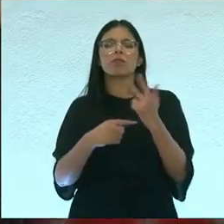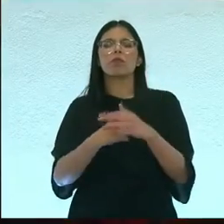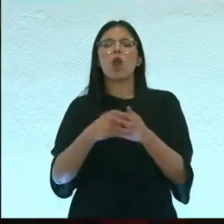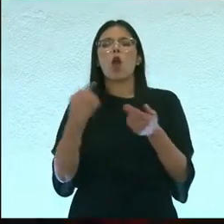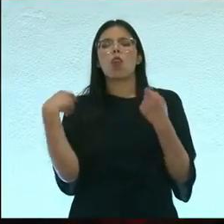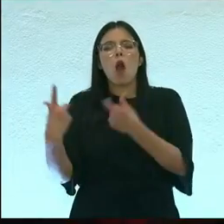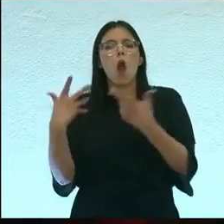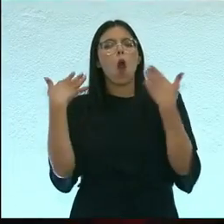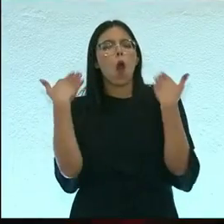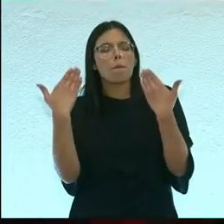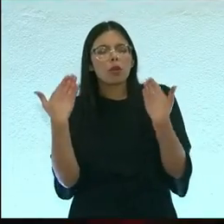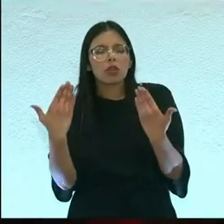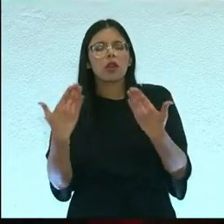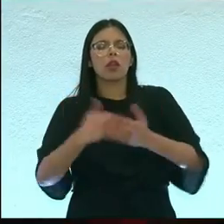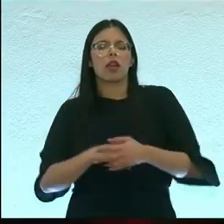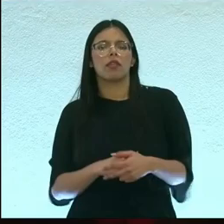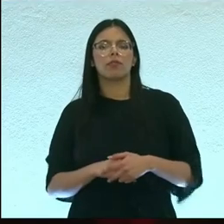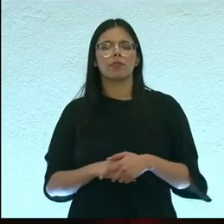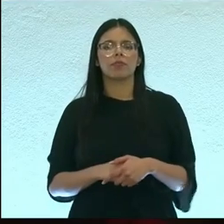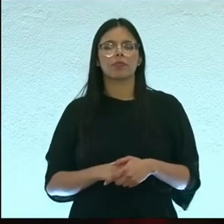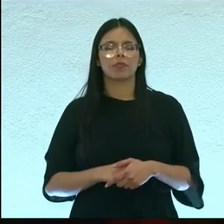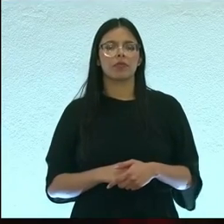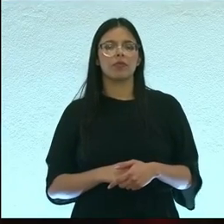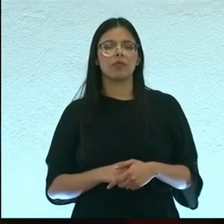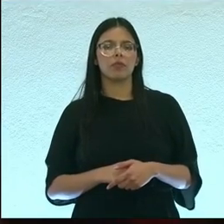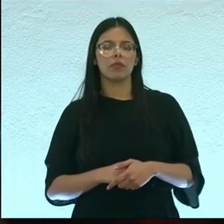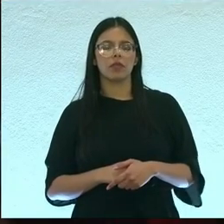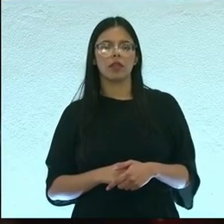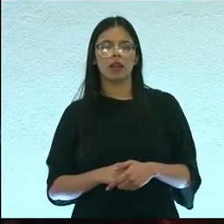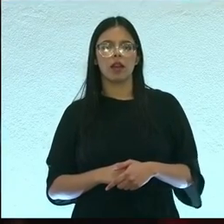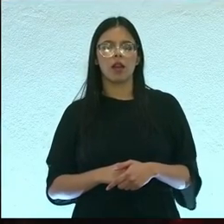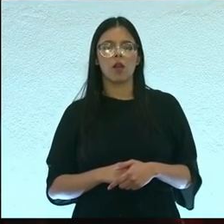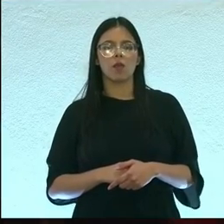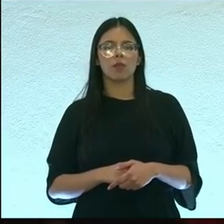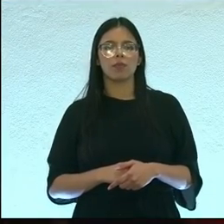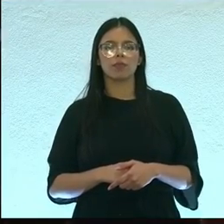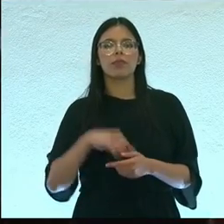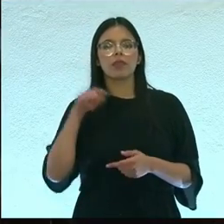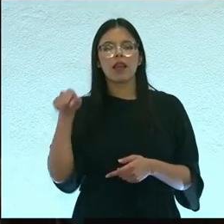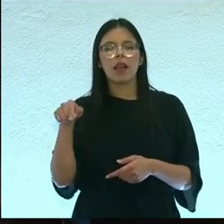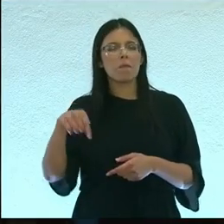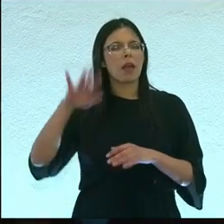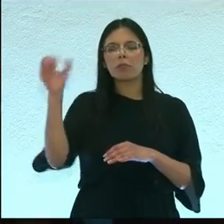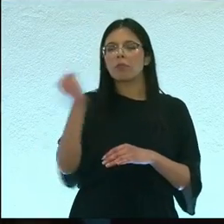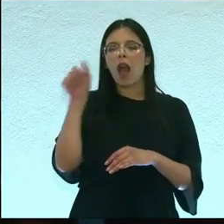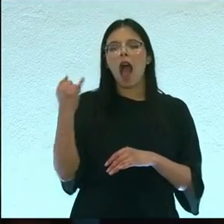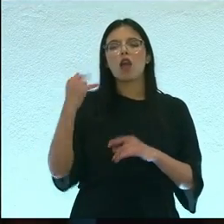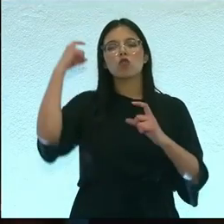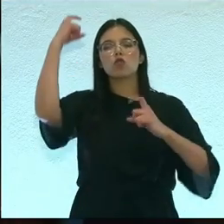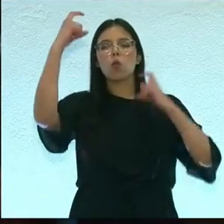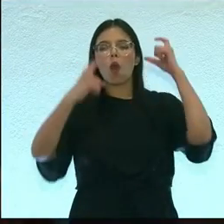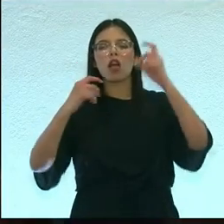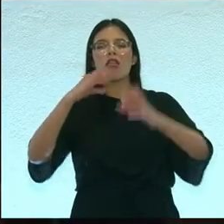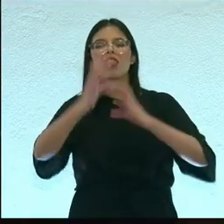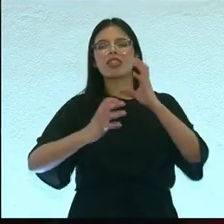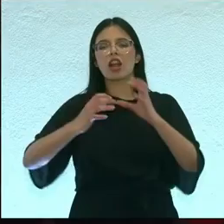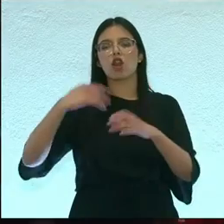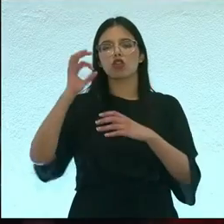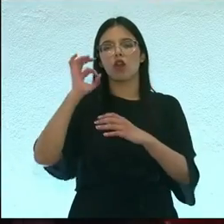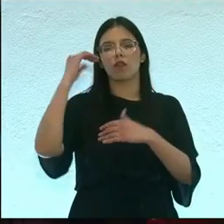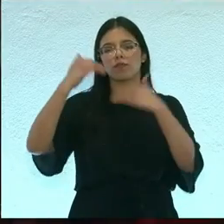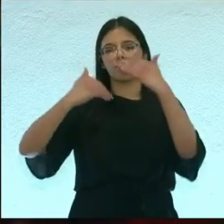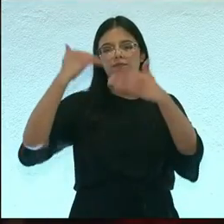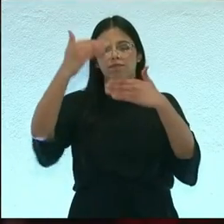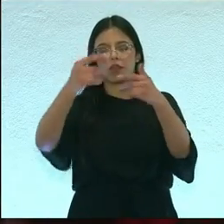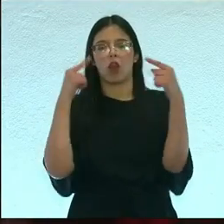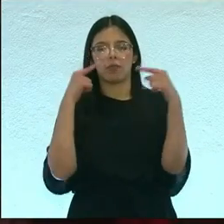oportunidades de proteínas pero sobre todas las cosas porque tienen el sueño del desarrollo federal y la verdad es